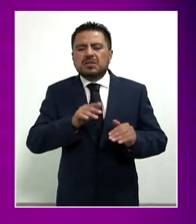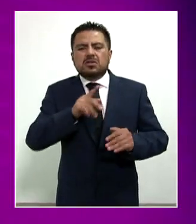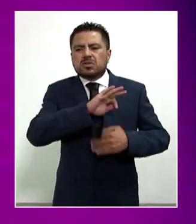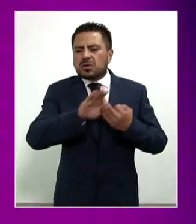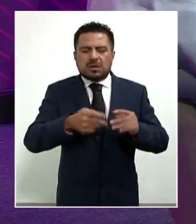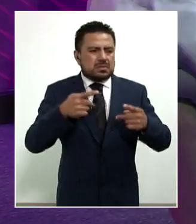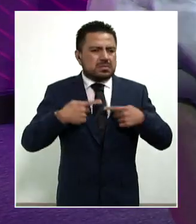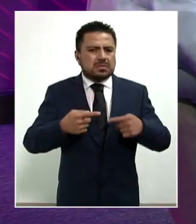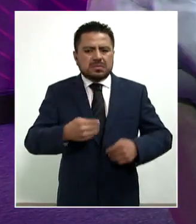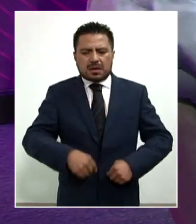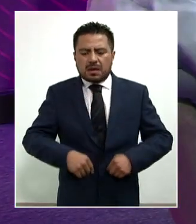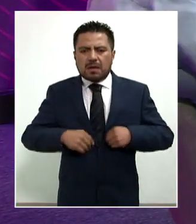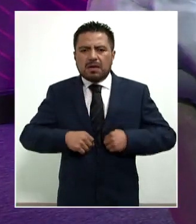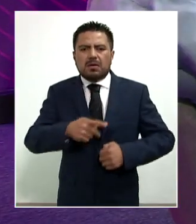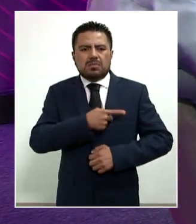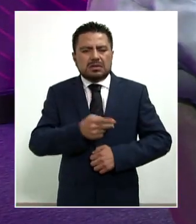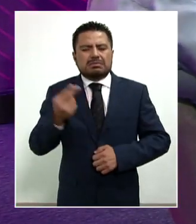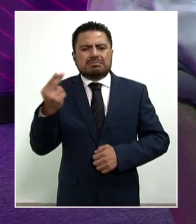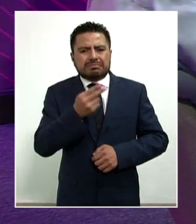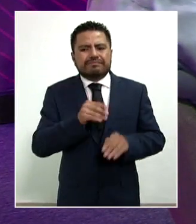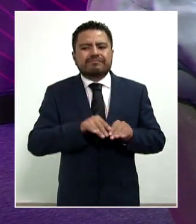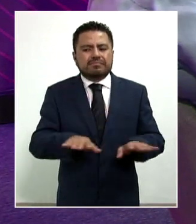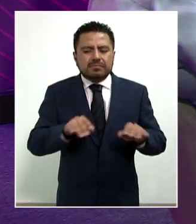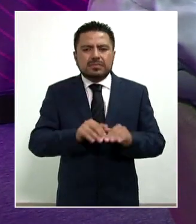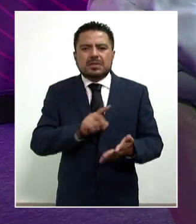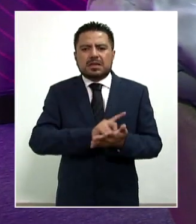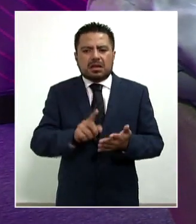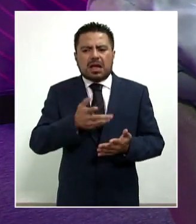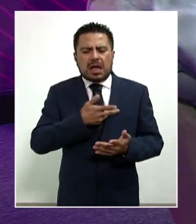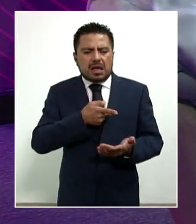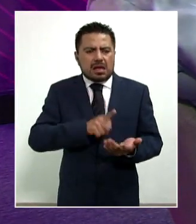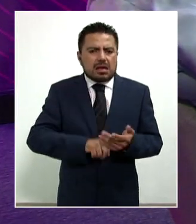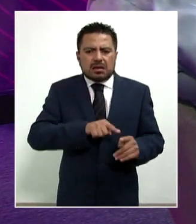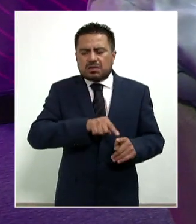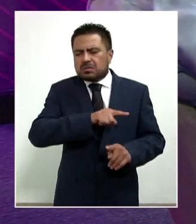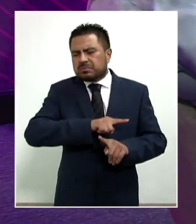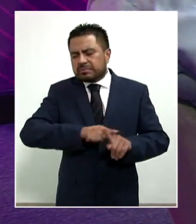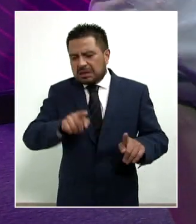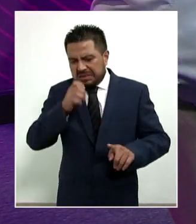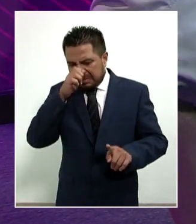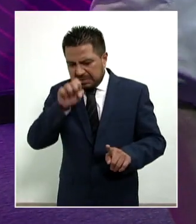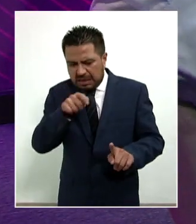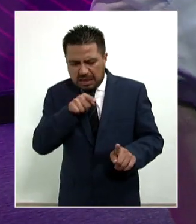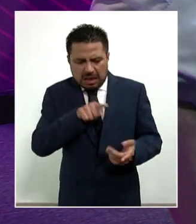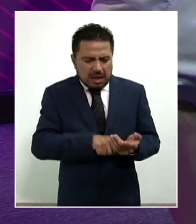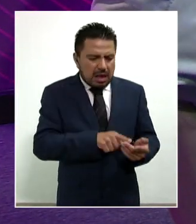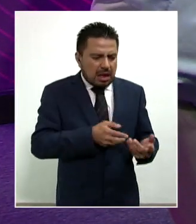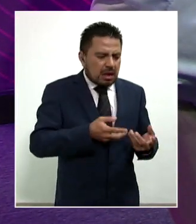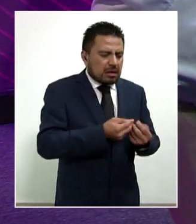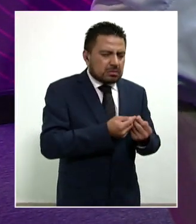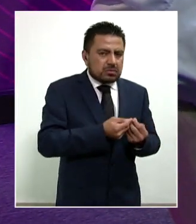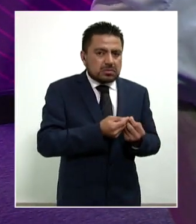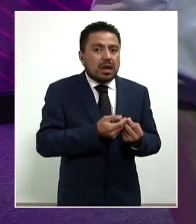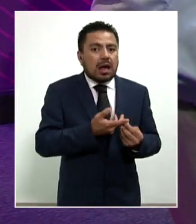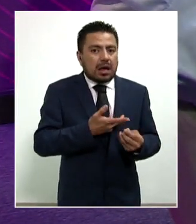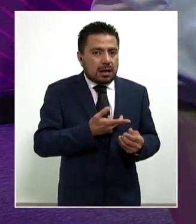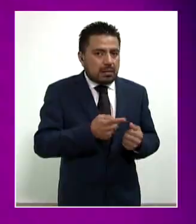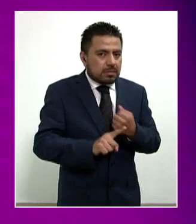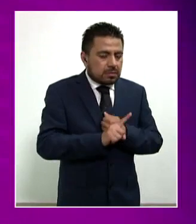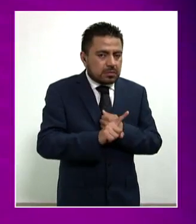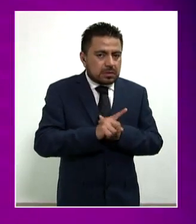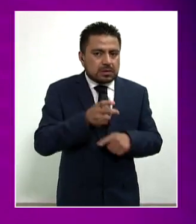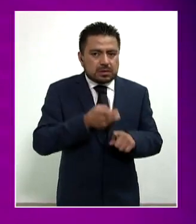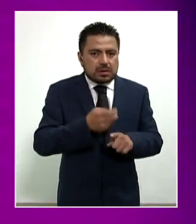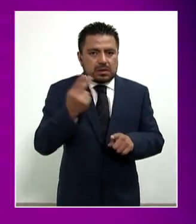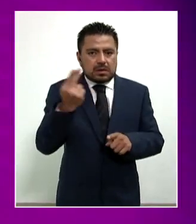persona que vive en pobreza es merecedora, está en esa situación por condiciones totalmente ajenas a su situación. Y eso lo